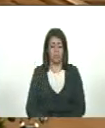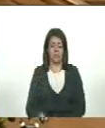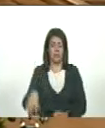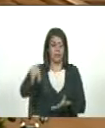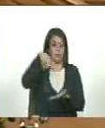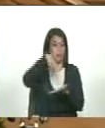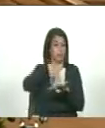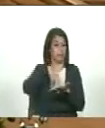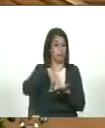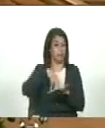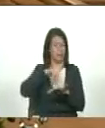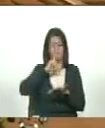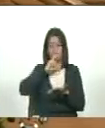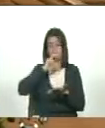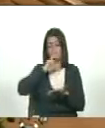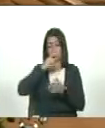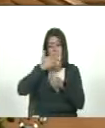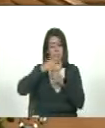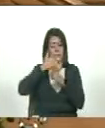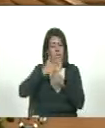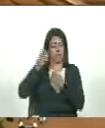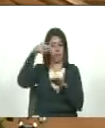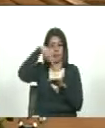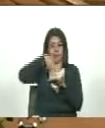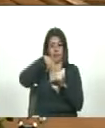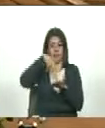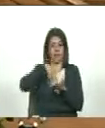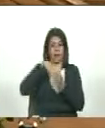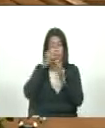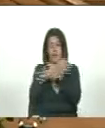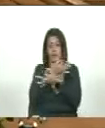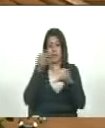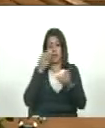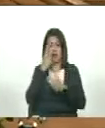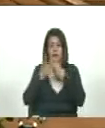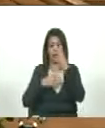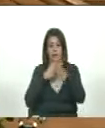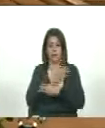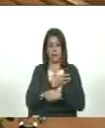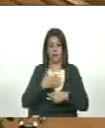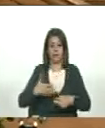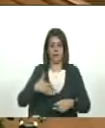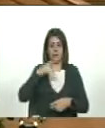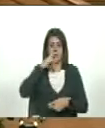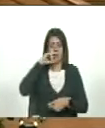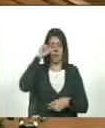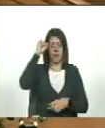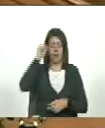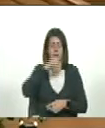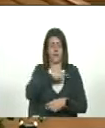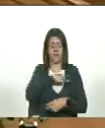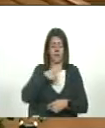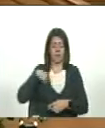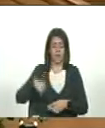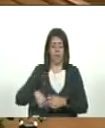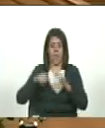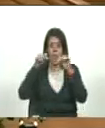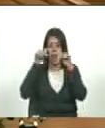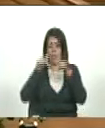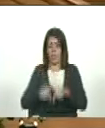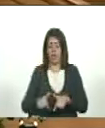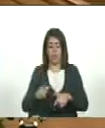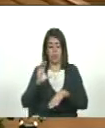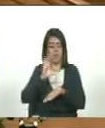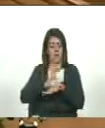levantó sobre sus dificultades y tuvimos una extraordinaria visita del presidente Nicolás Maduro a China. Allí, en